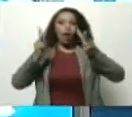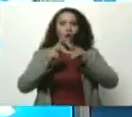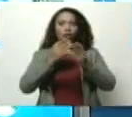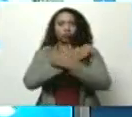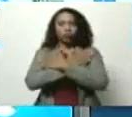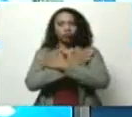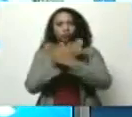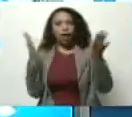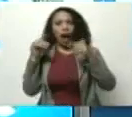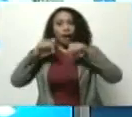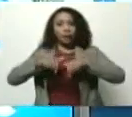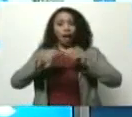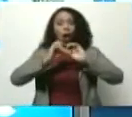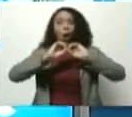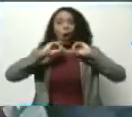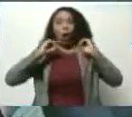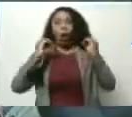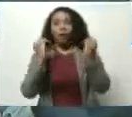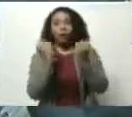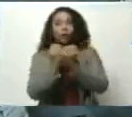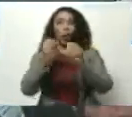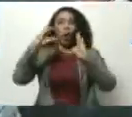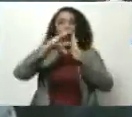a esta organización